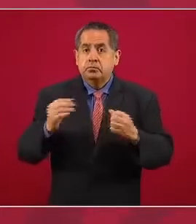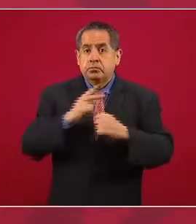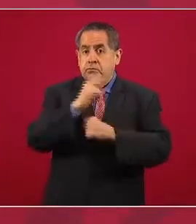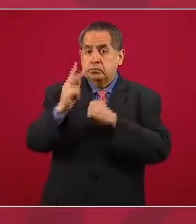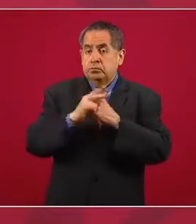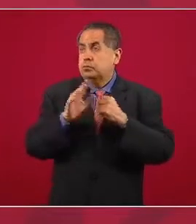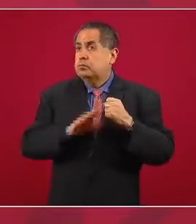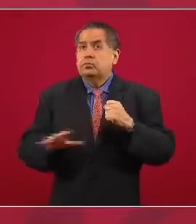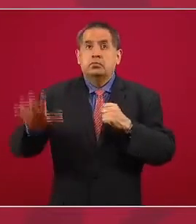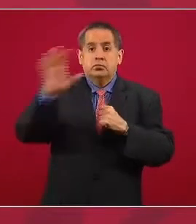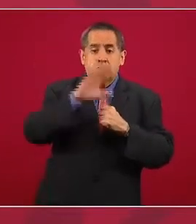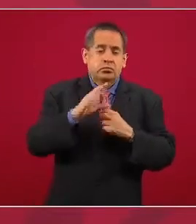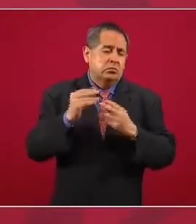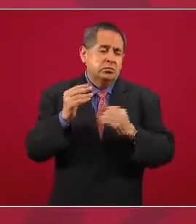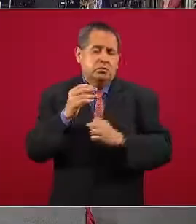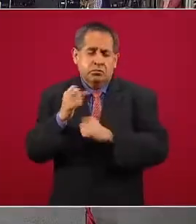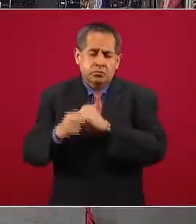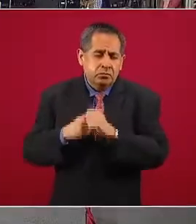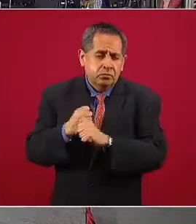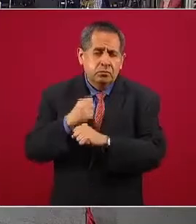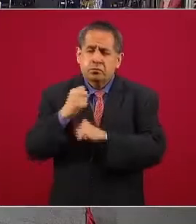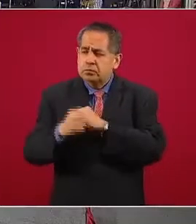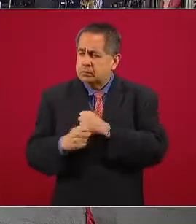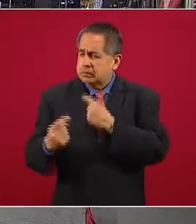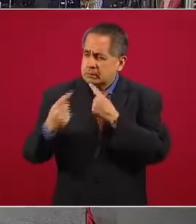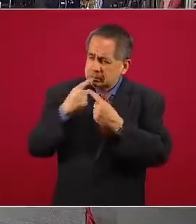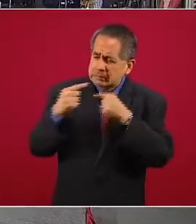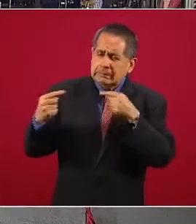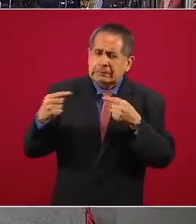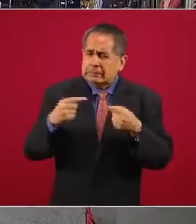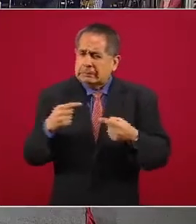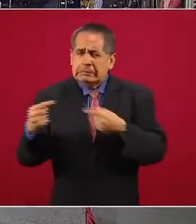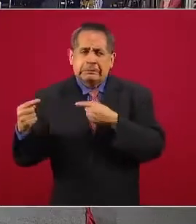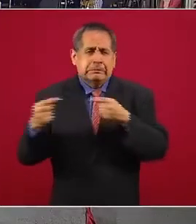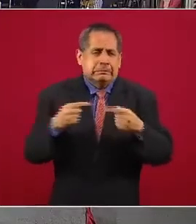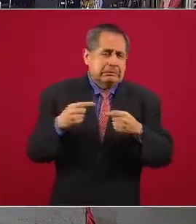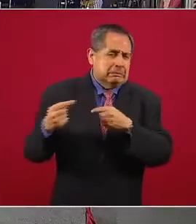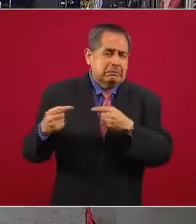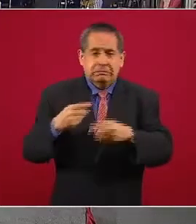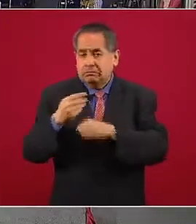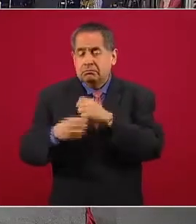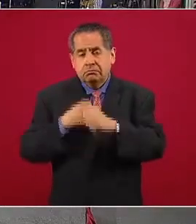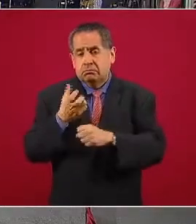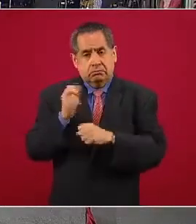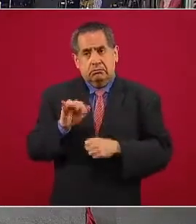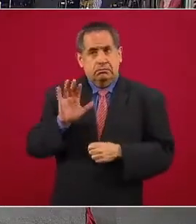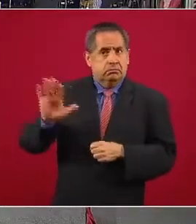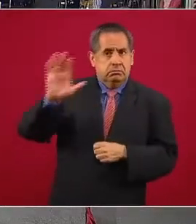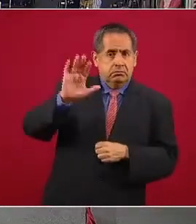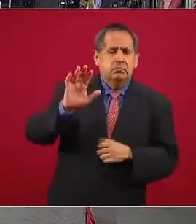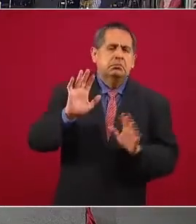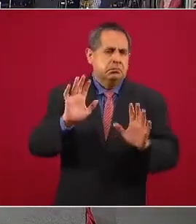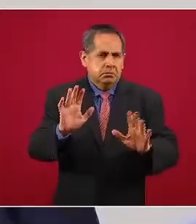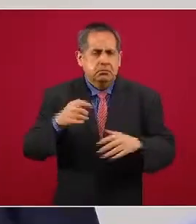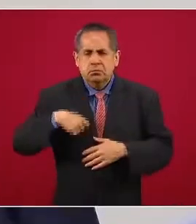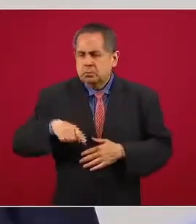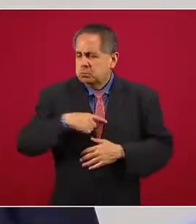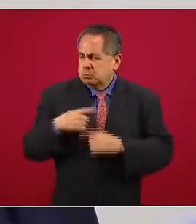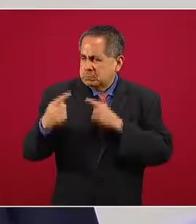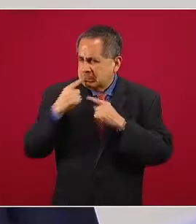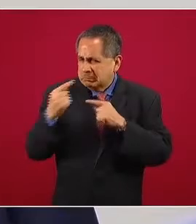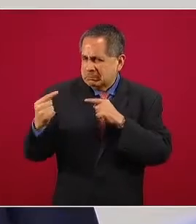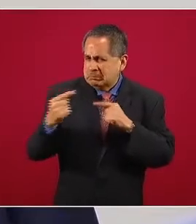países tardan años discutiendo este tipo de situaciones. Nosotros lo hemos podido